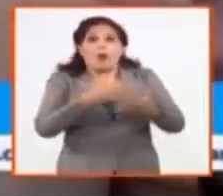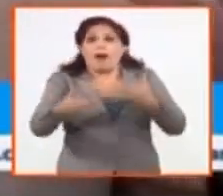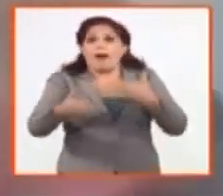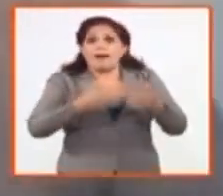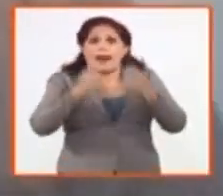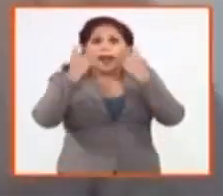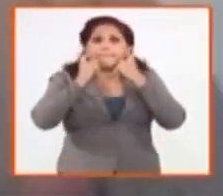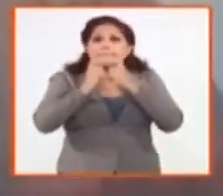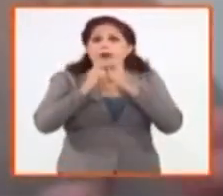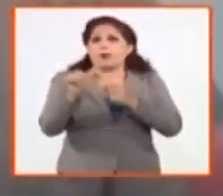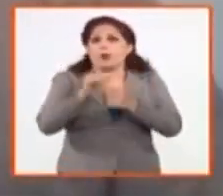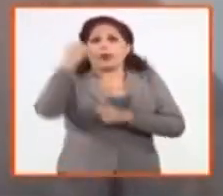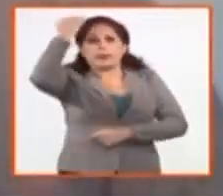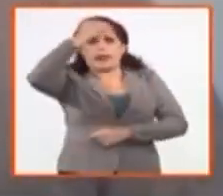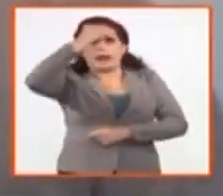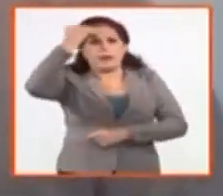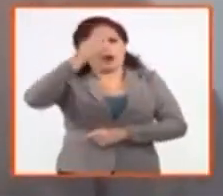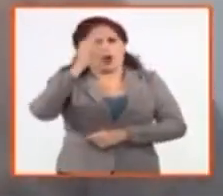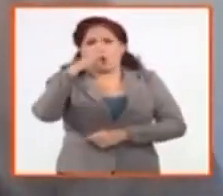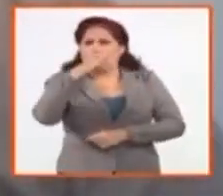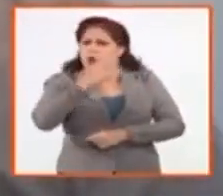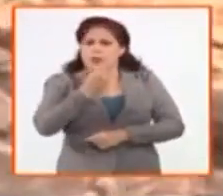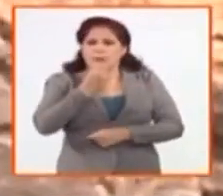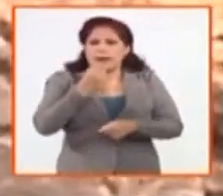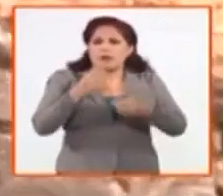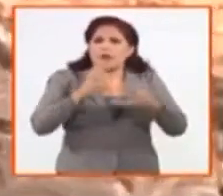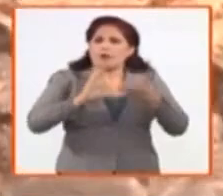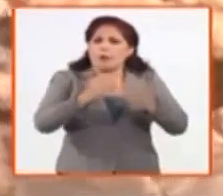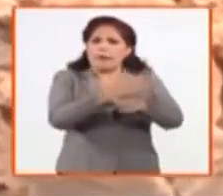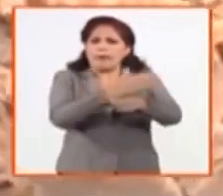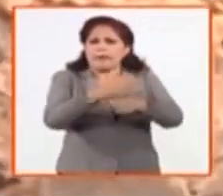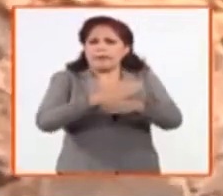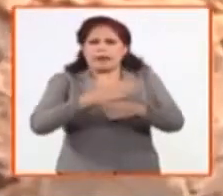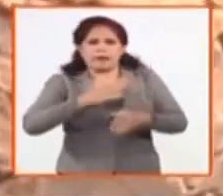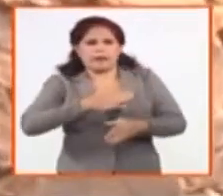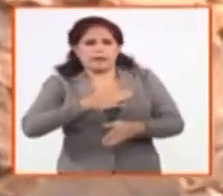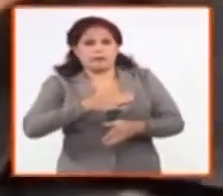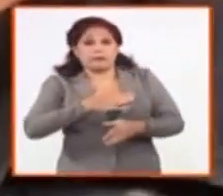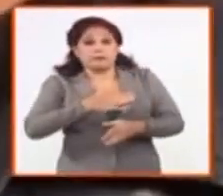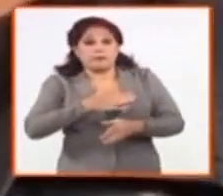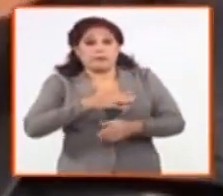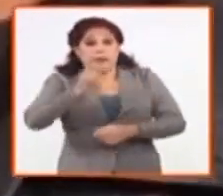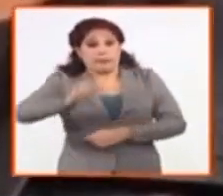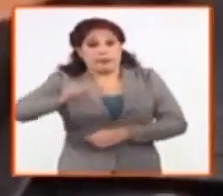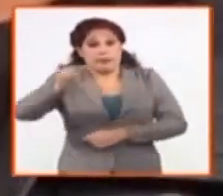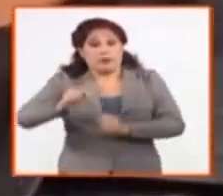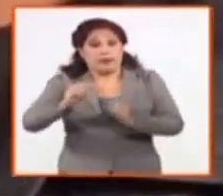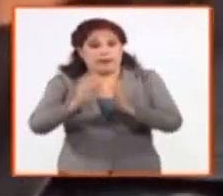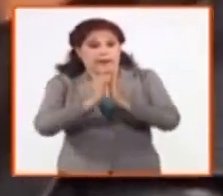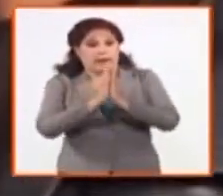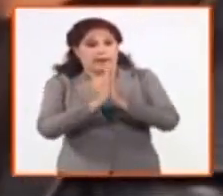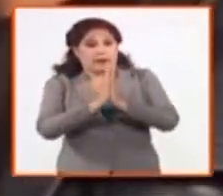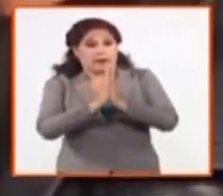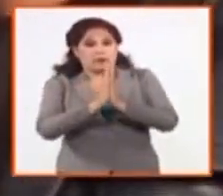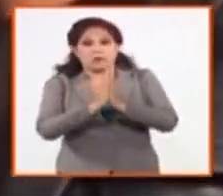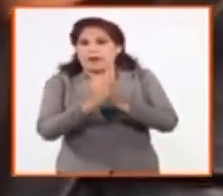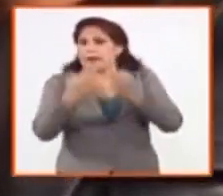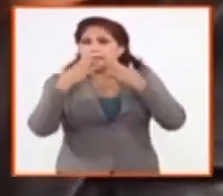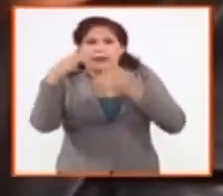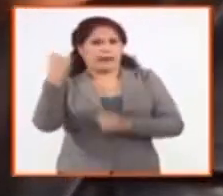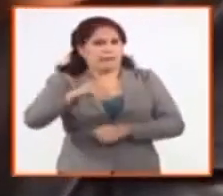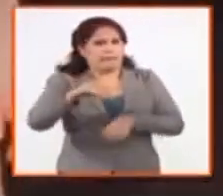un talibán. Eso no sirve para diferenciarlos. Además, los extremistas religiosos estaban excelentemente